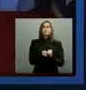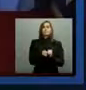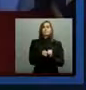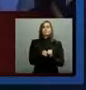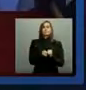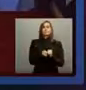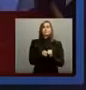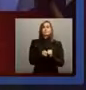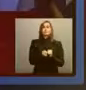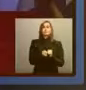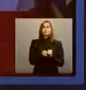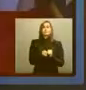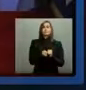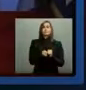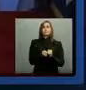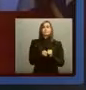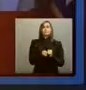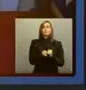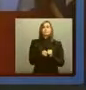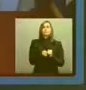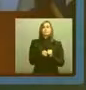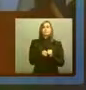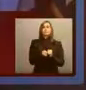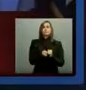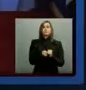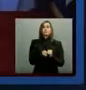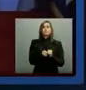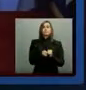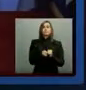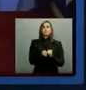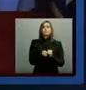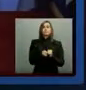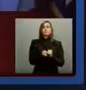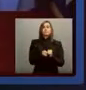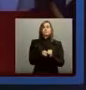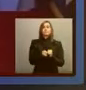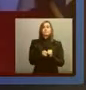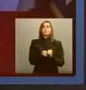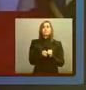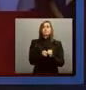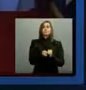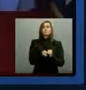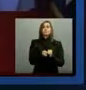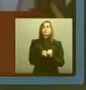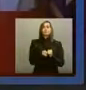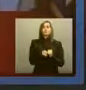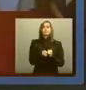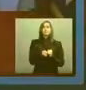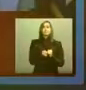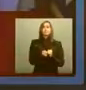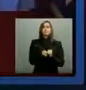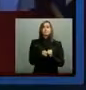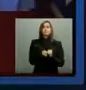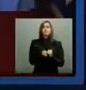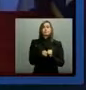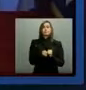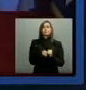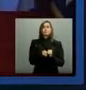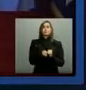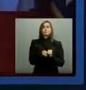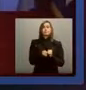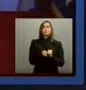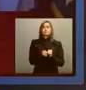quieren hacer las cosas son todo diga jugar que hay que estar luchando usted su poder mafioso empresarial